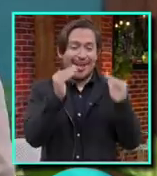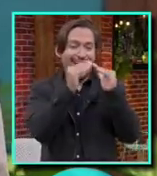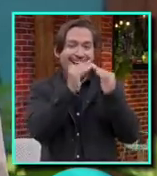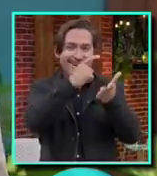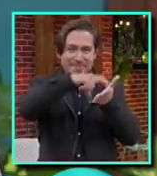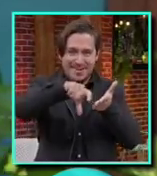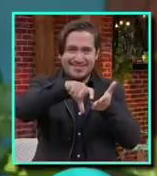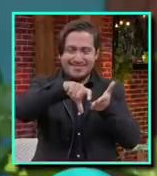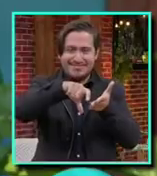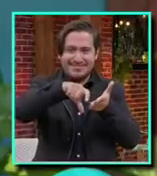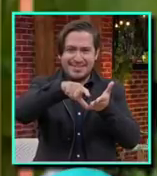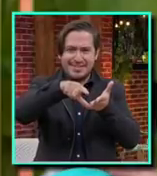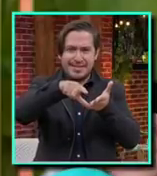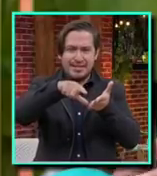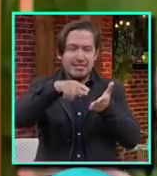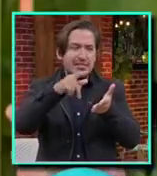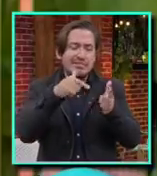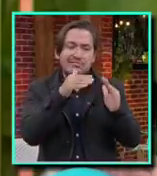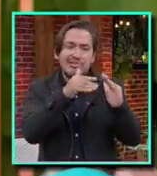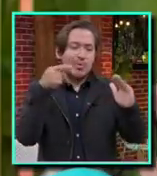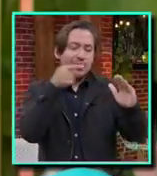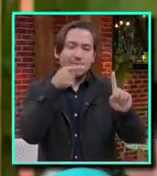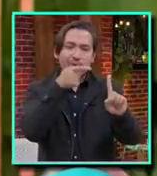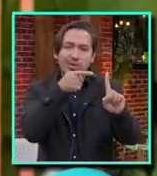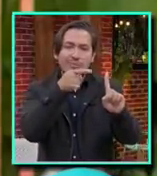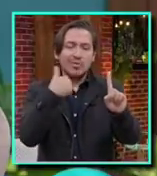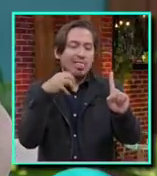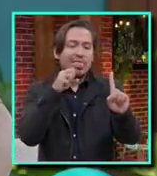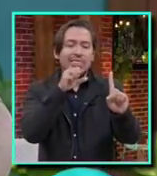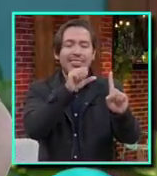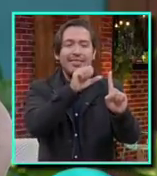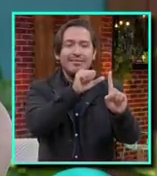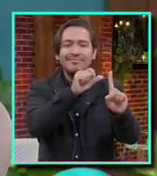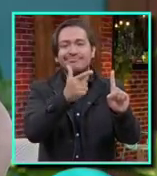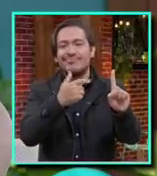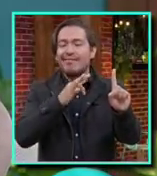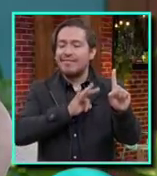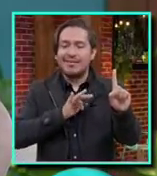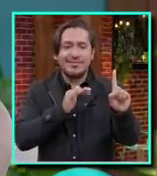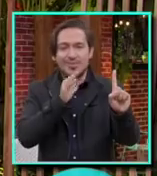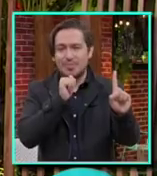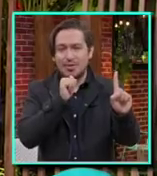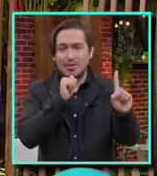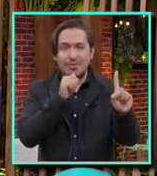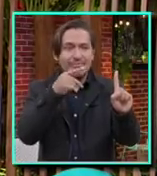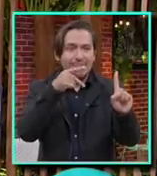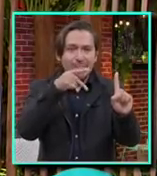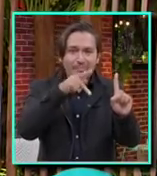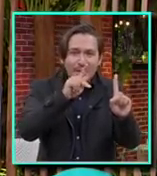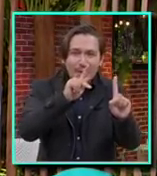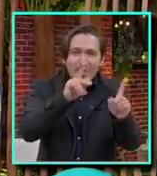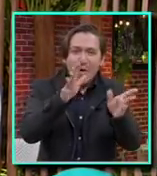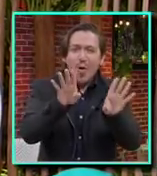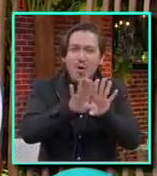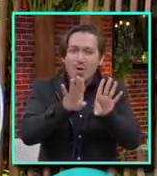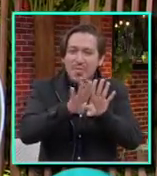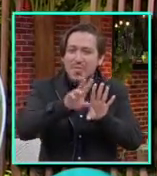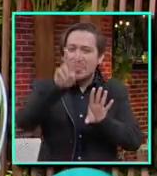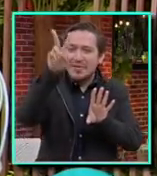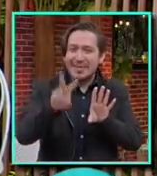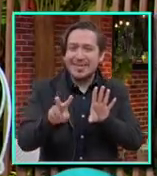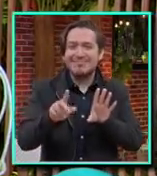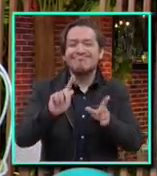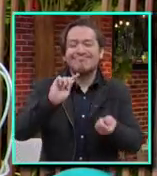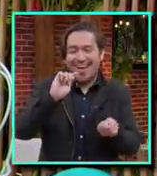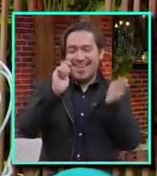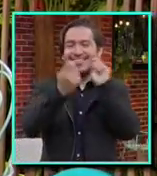soy feliz y no lo logro. Cuando la fórmula es exactamente al revés. ¿sí? O cuando nada más estoy pensando en